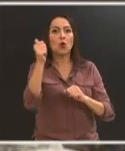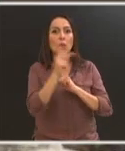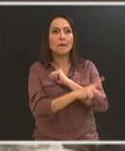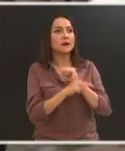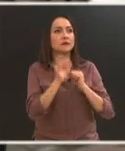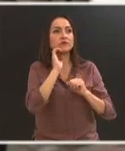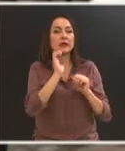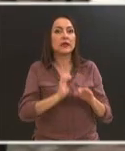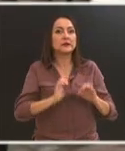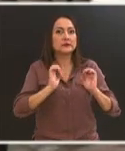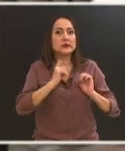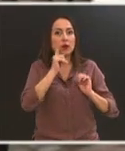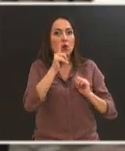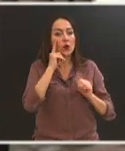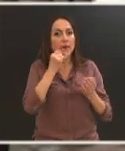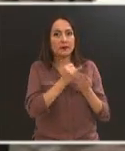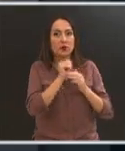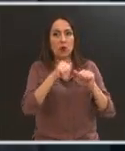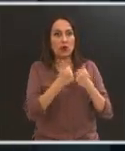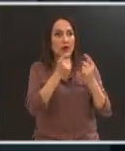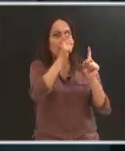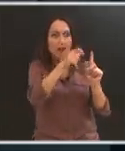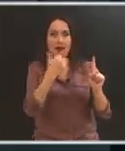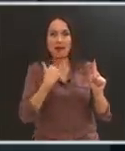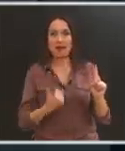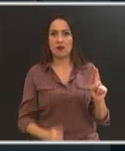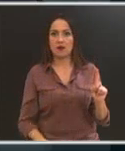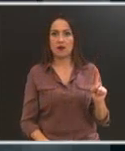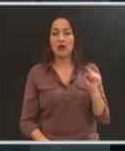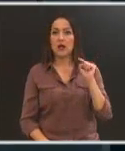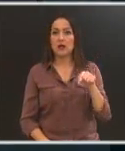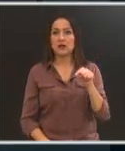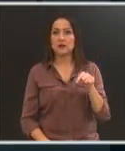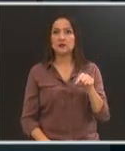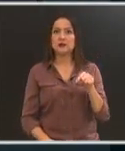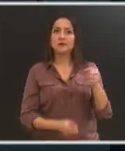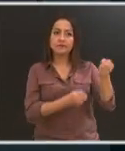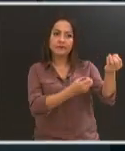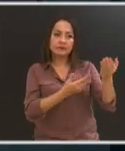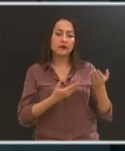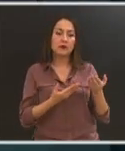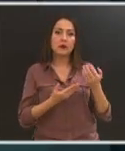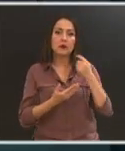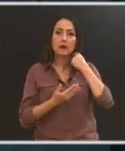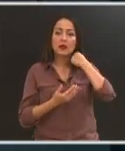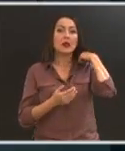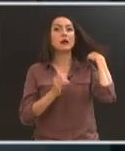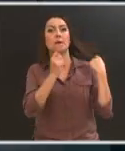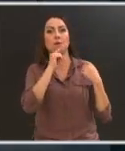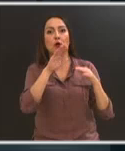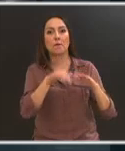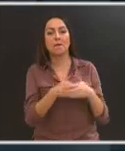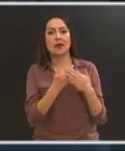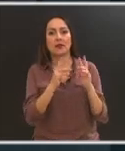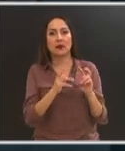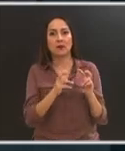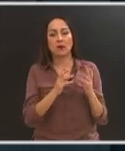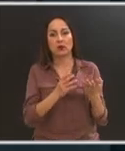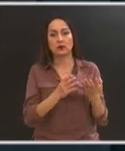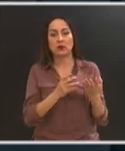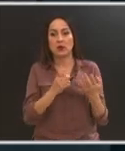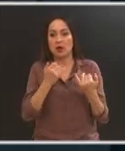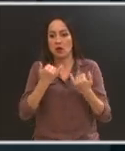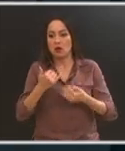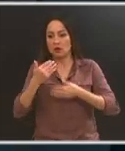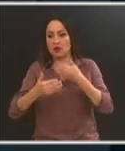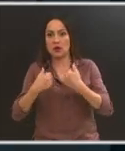existiera una investigación en su contra. Esta naturalización que entra por, si bien es cierto, por matrimonio, pues a la hora de